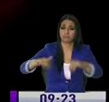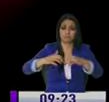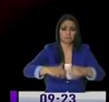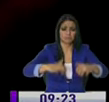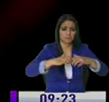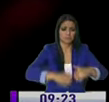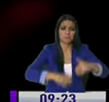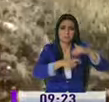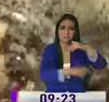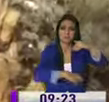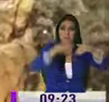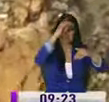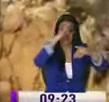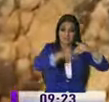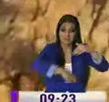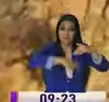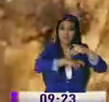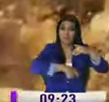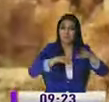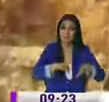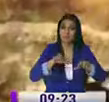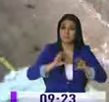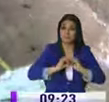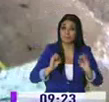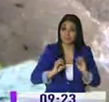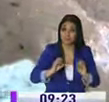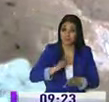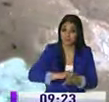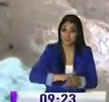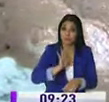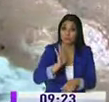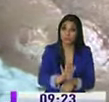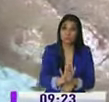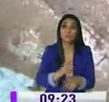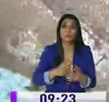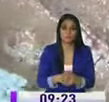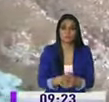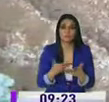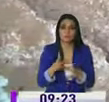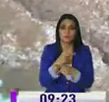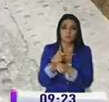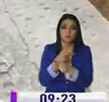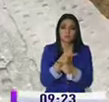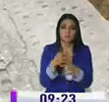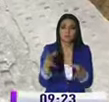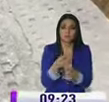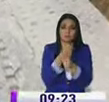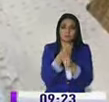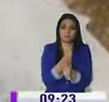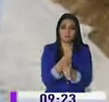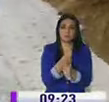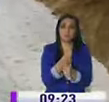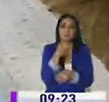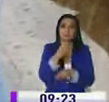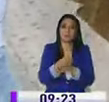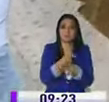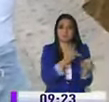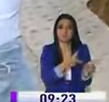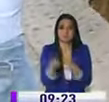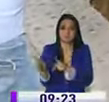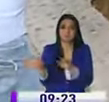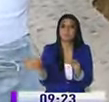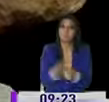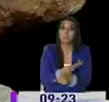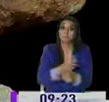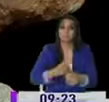causa de los constantes hundimientos ocasionados por la explotación ilegal de la minería el consejo sectorial de seguridad estableció un plan integral